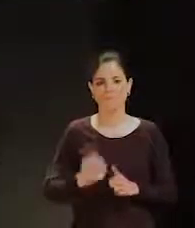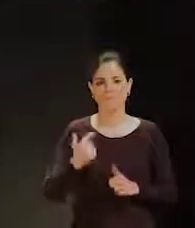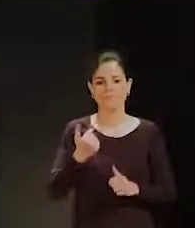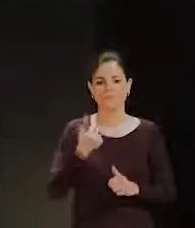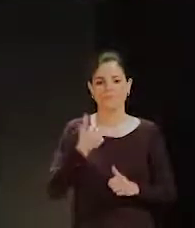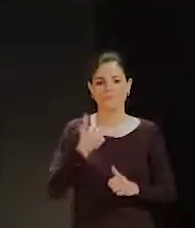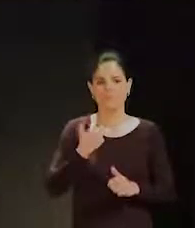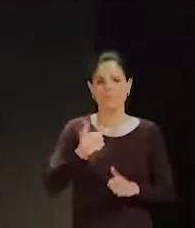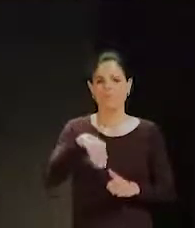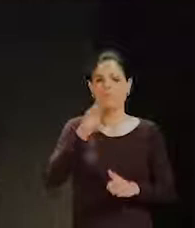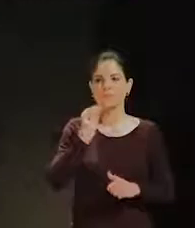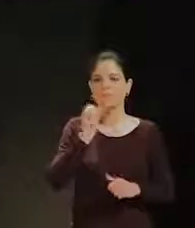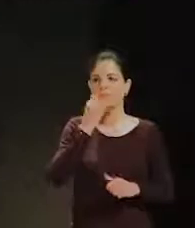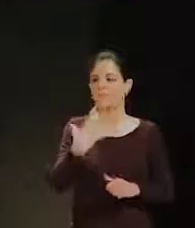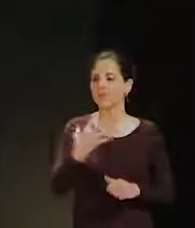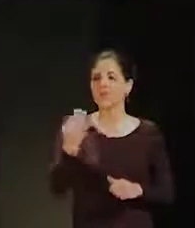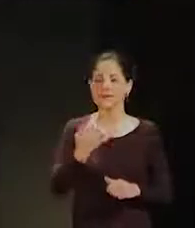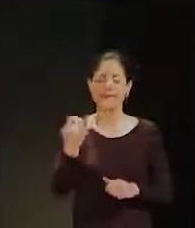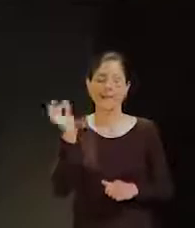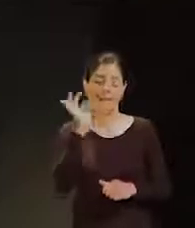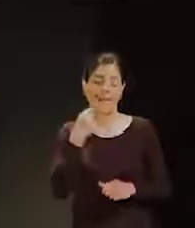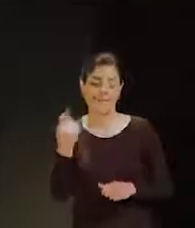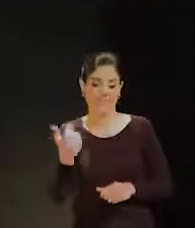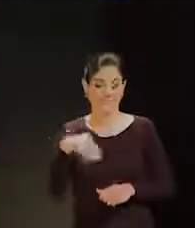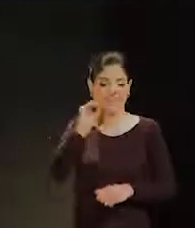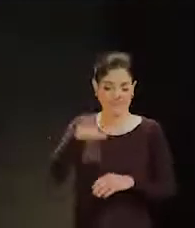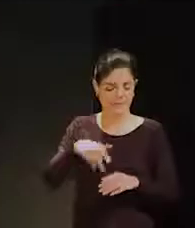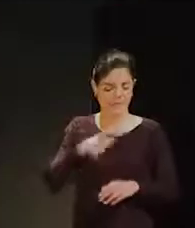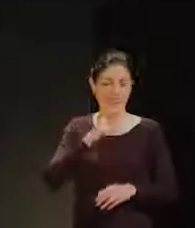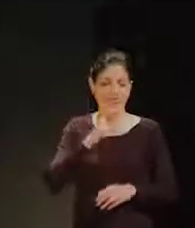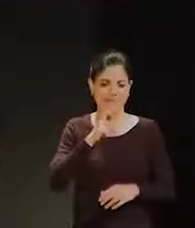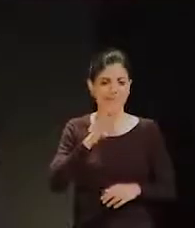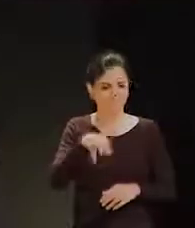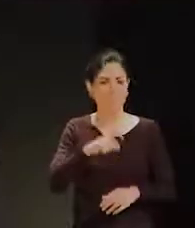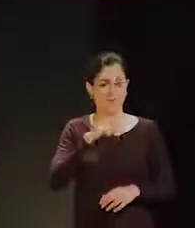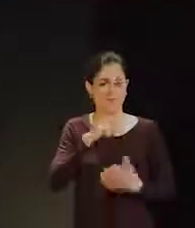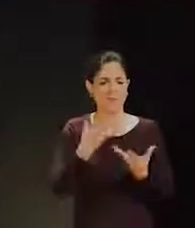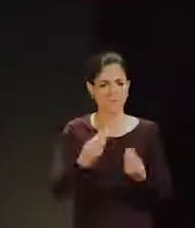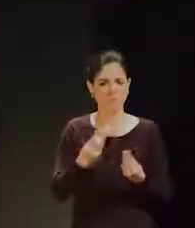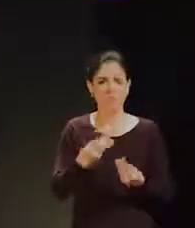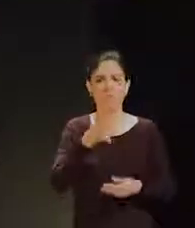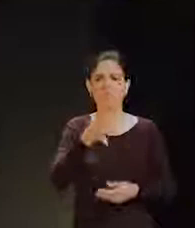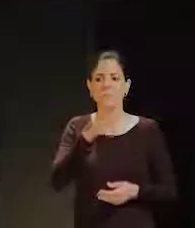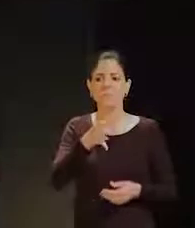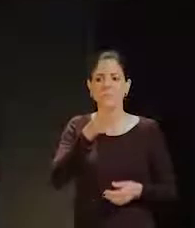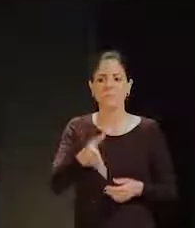entiendo muy bien lo que ella ha dicho. Es muy difícil. Es muy difícil porque,